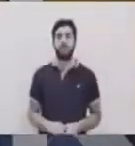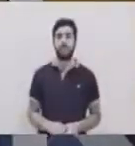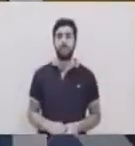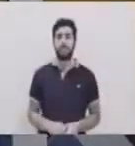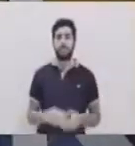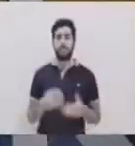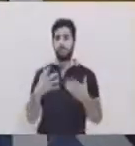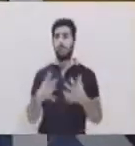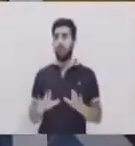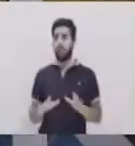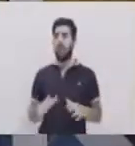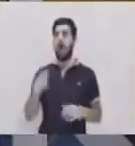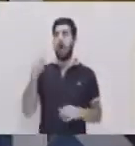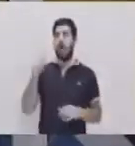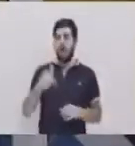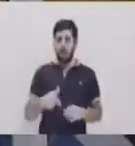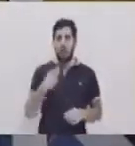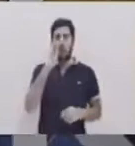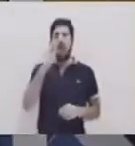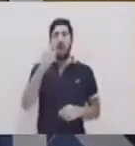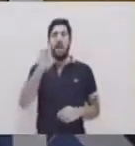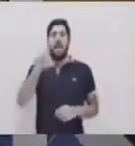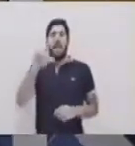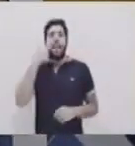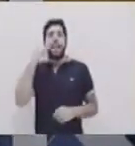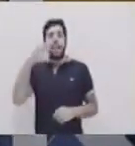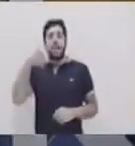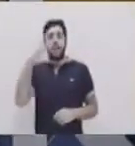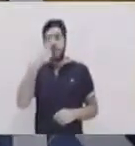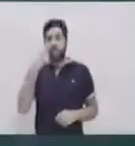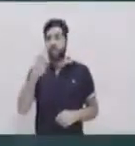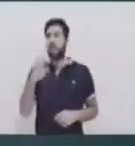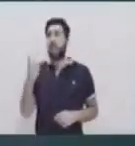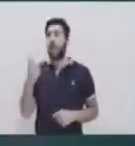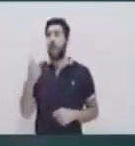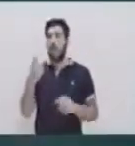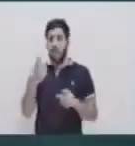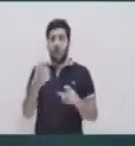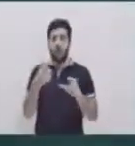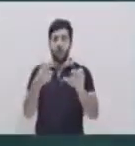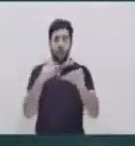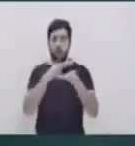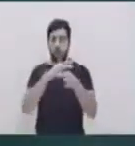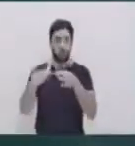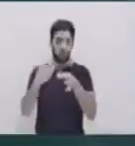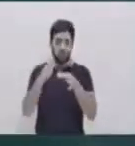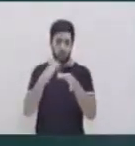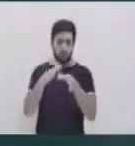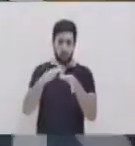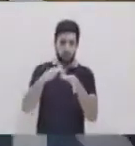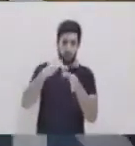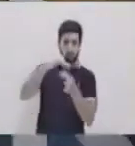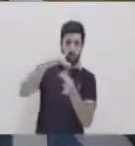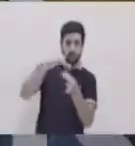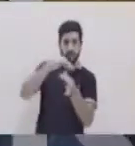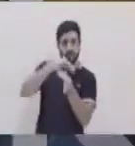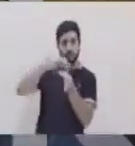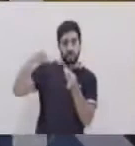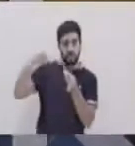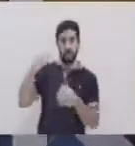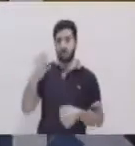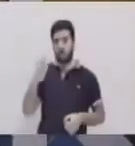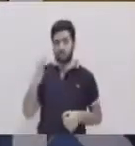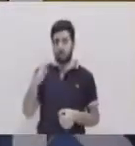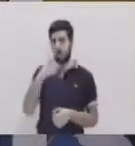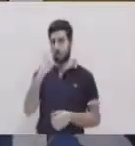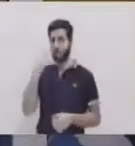Completamente horizontal. La elipse va a ir un poquito inclinada. ¿Sí? Entonces de igual forma. Como más en diagonal. Así